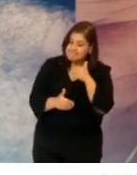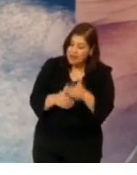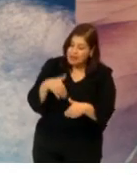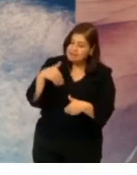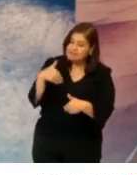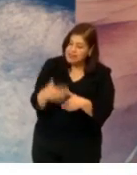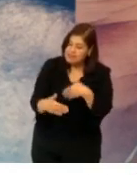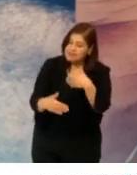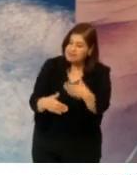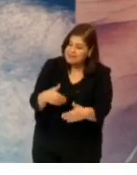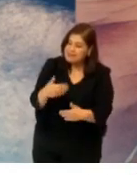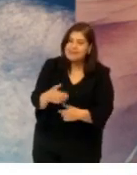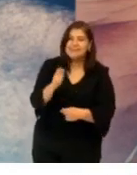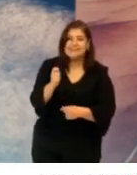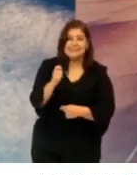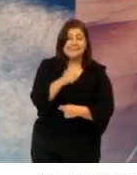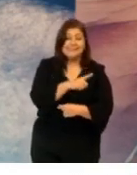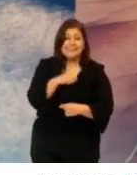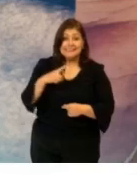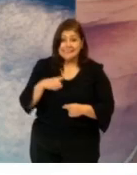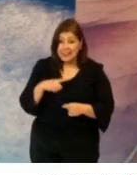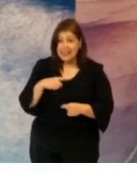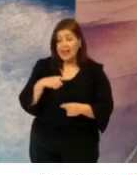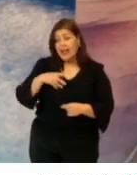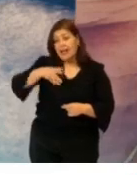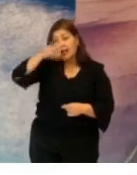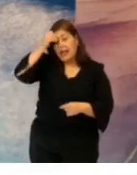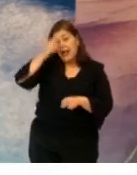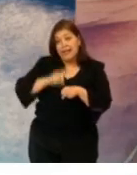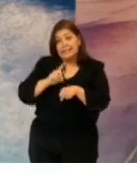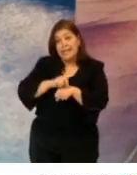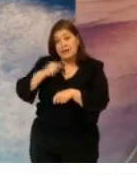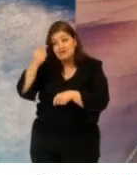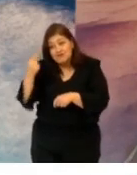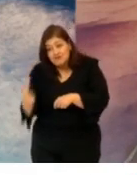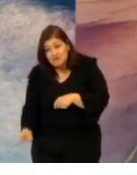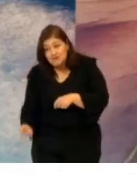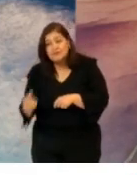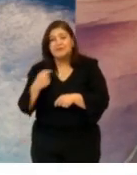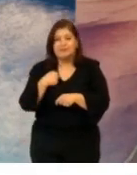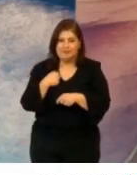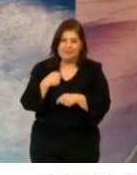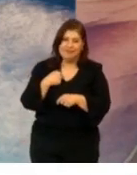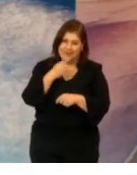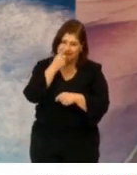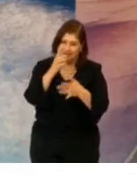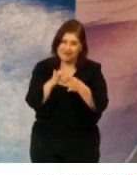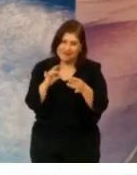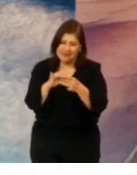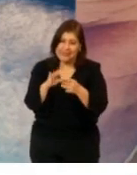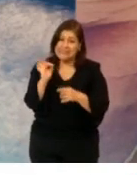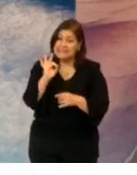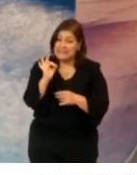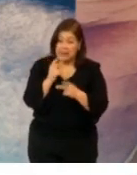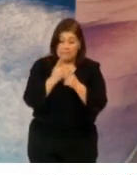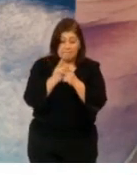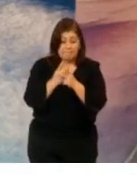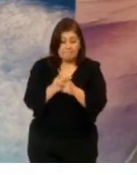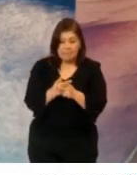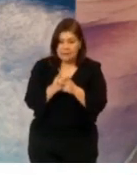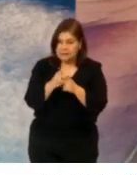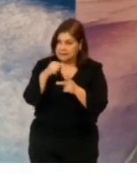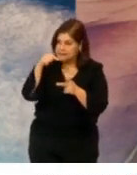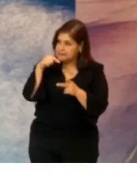Esto, creo, se aprende desde muy niña, desde muy niño. Regreso al planteamiento que se hizo. Si la paciencia,